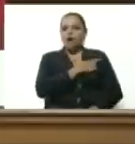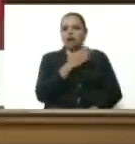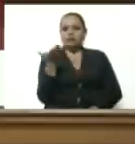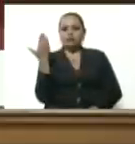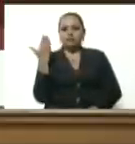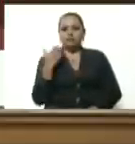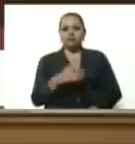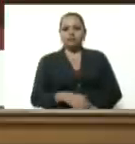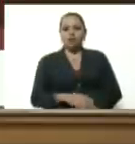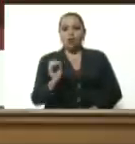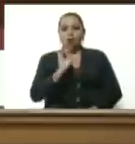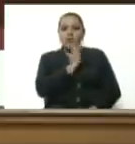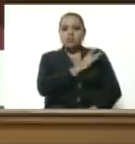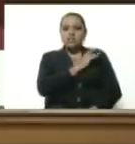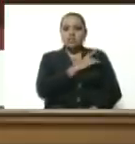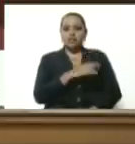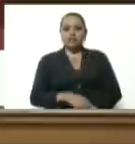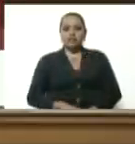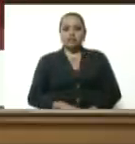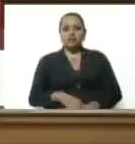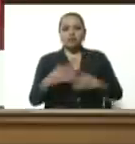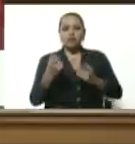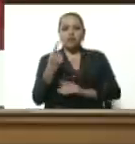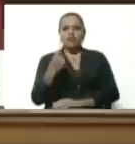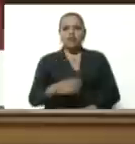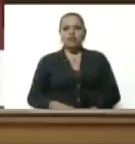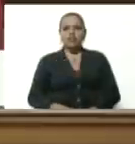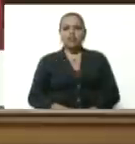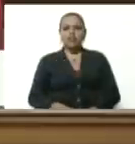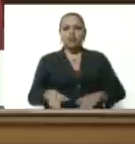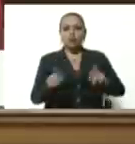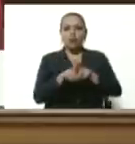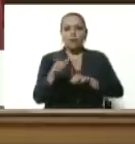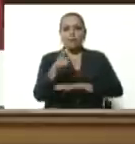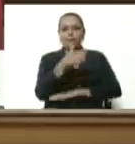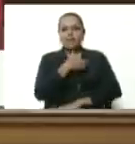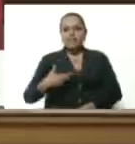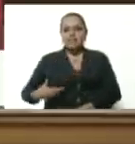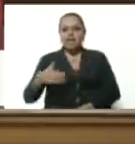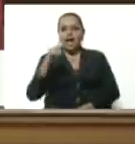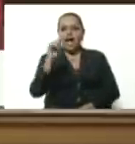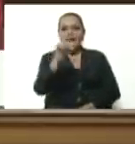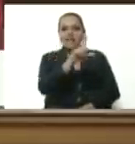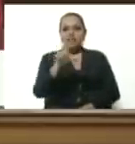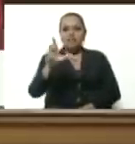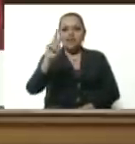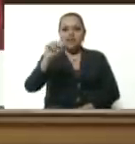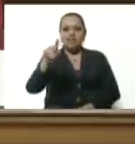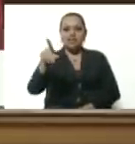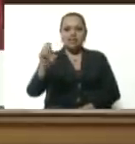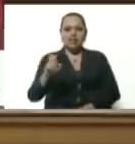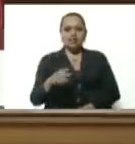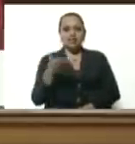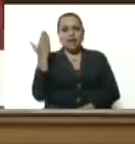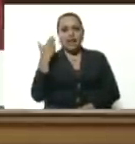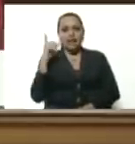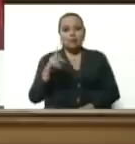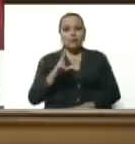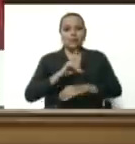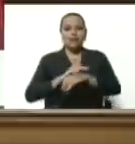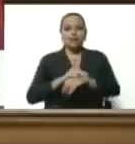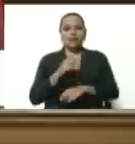¿O en Chile? ¿Cuánta falta hace un Salvador Allende, además médico?